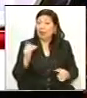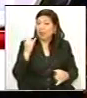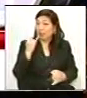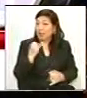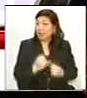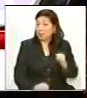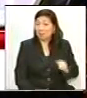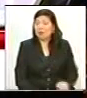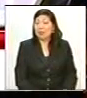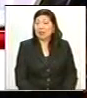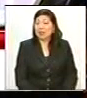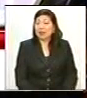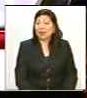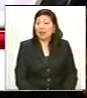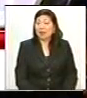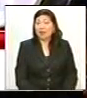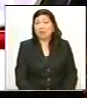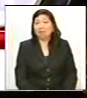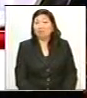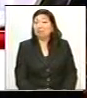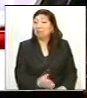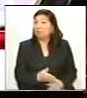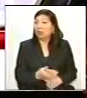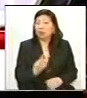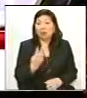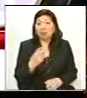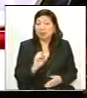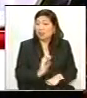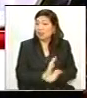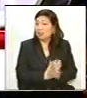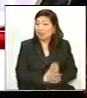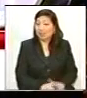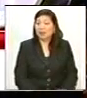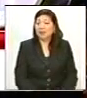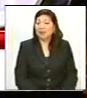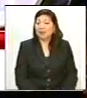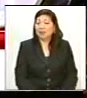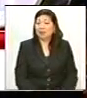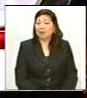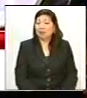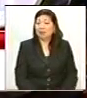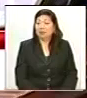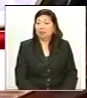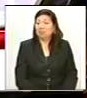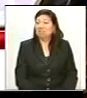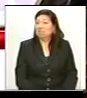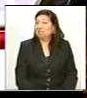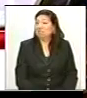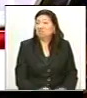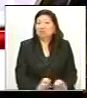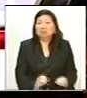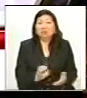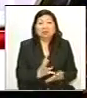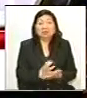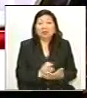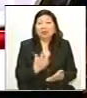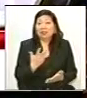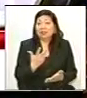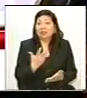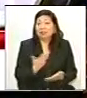culminadas? No llegamos ni al 2%. O sea, le hemos ahorrado al Estado